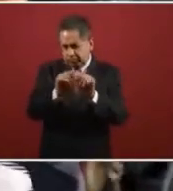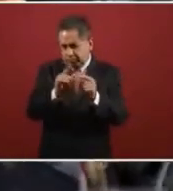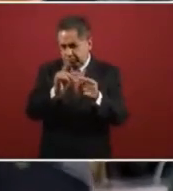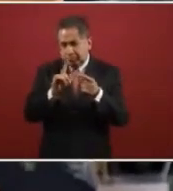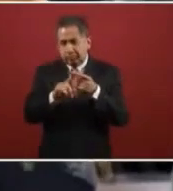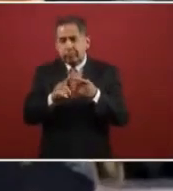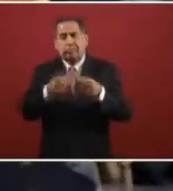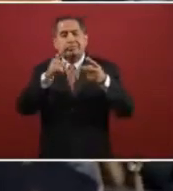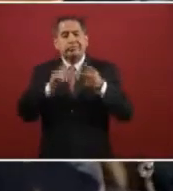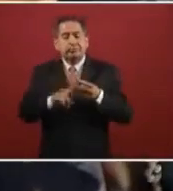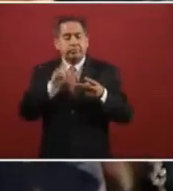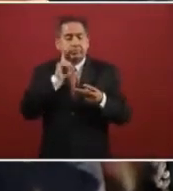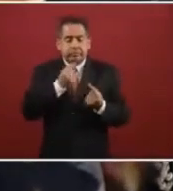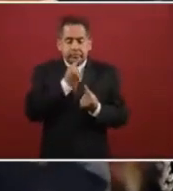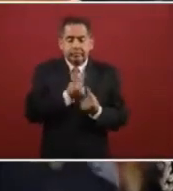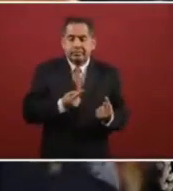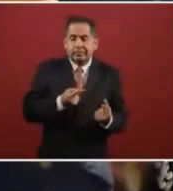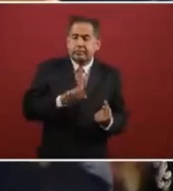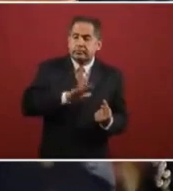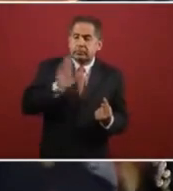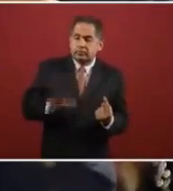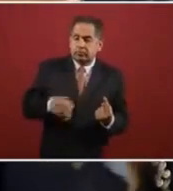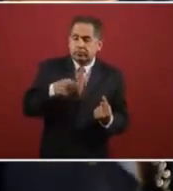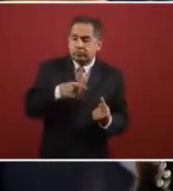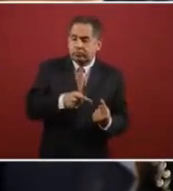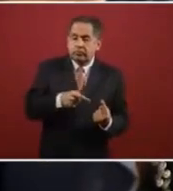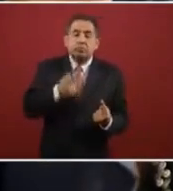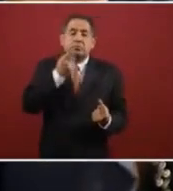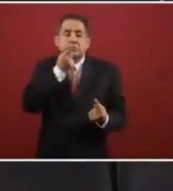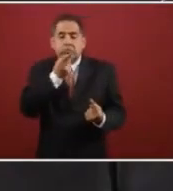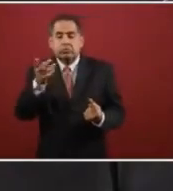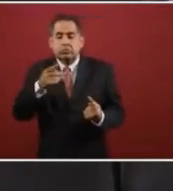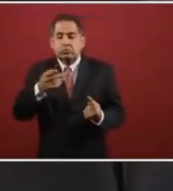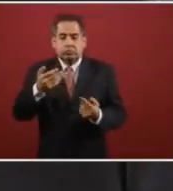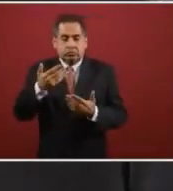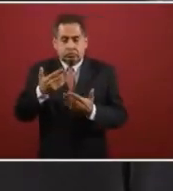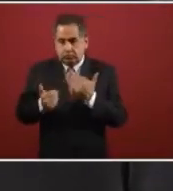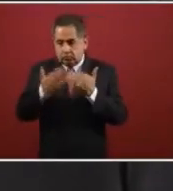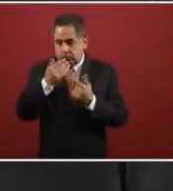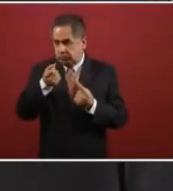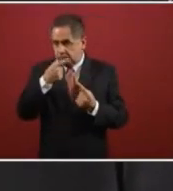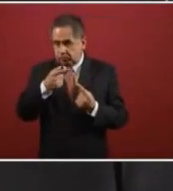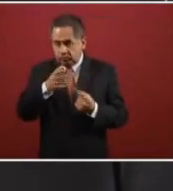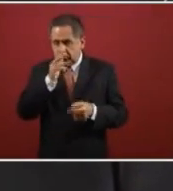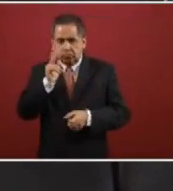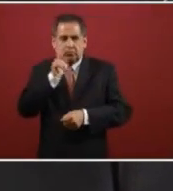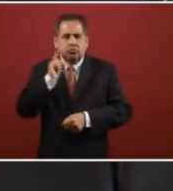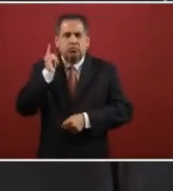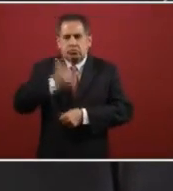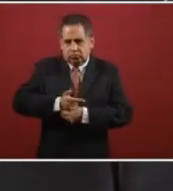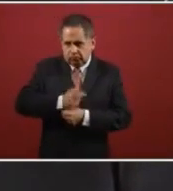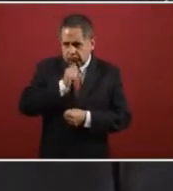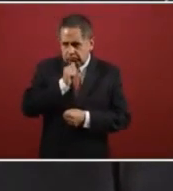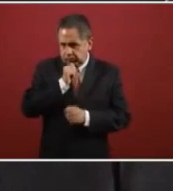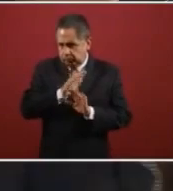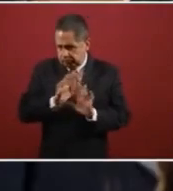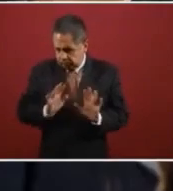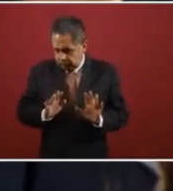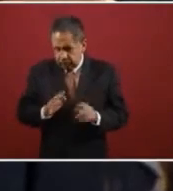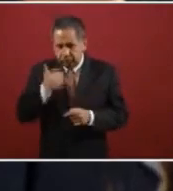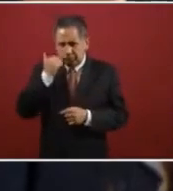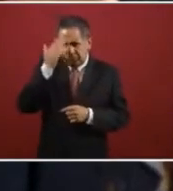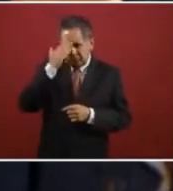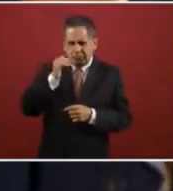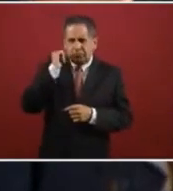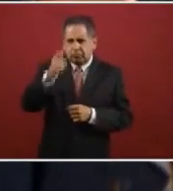también sobre la niña que murió se dice que por falta de medicamento no se pudo comprobar no se ha comprobado quiero saber